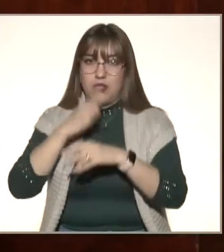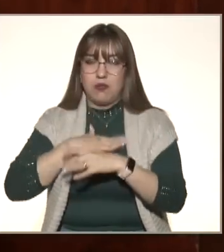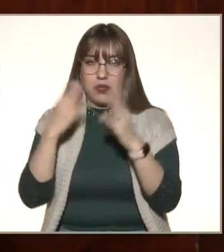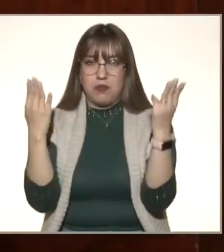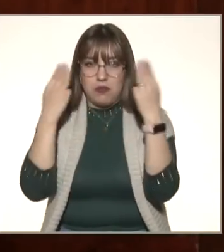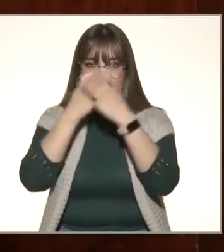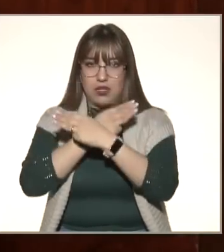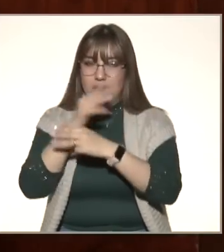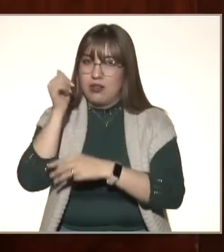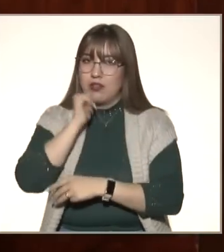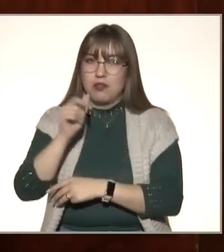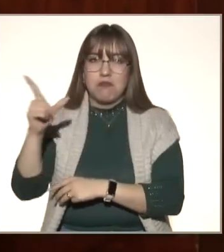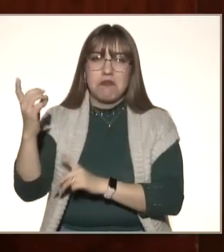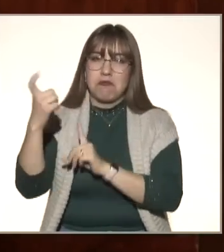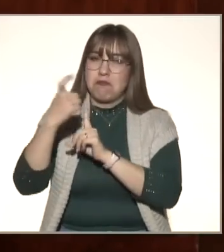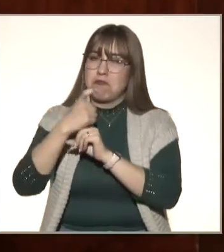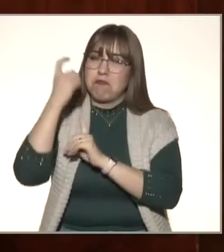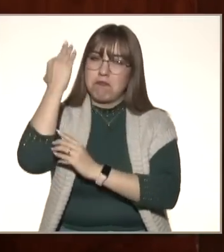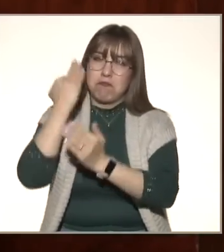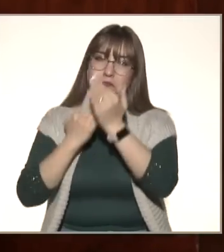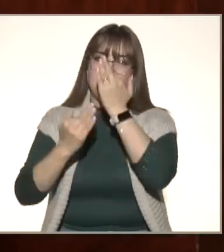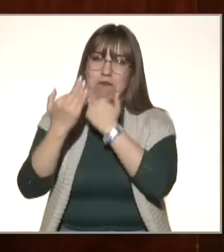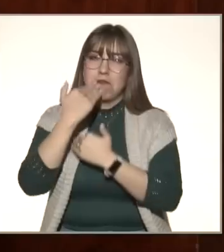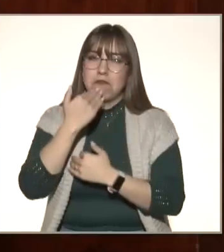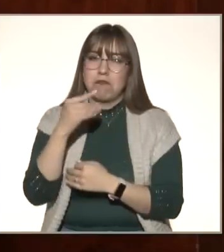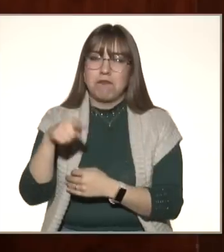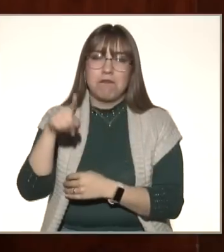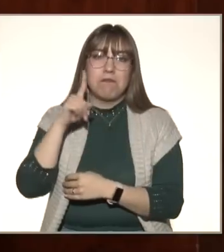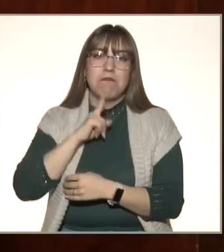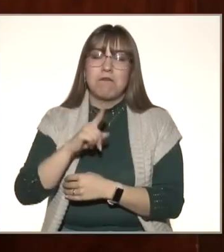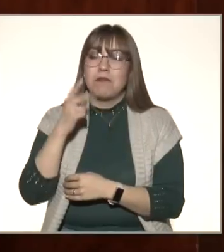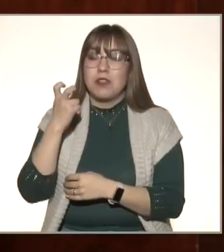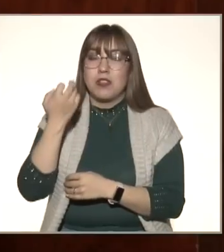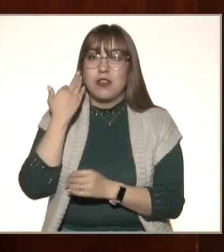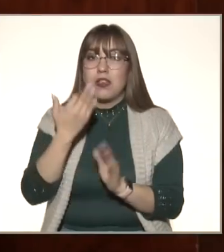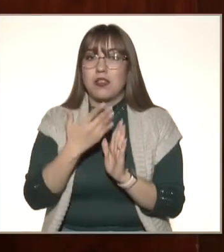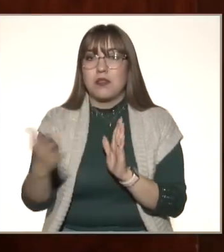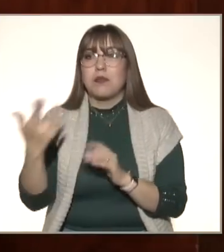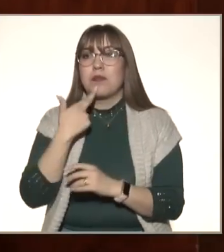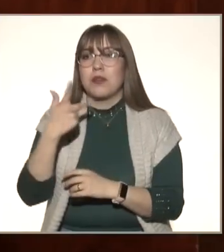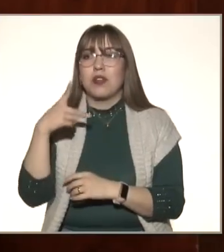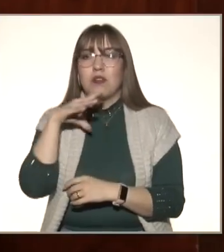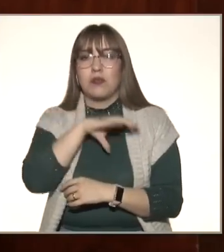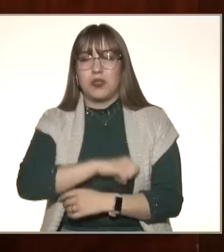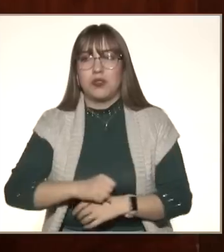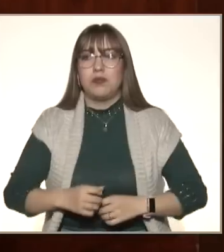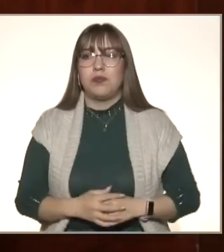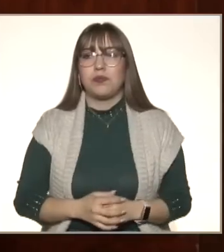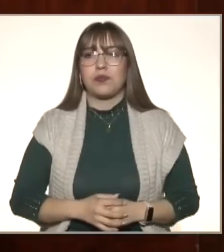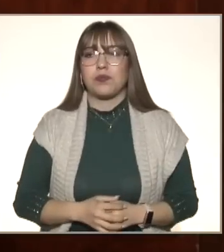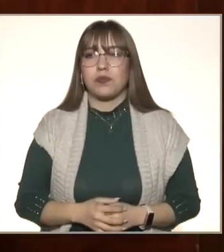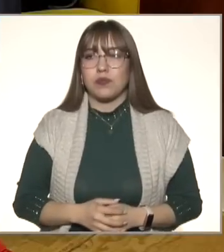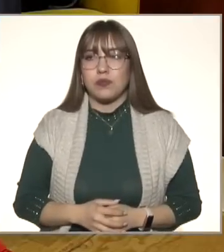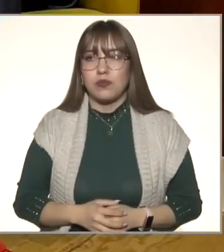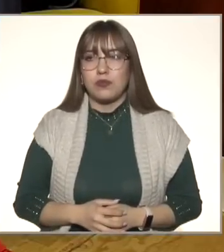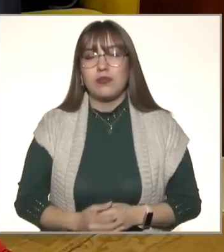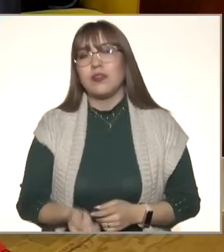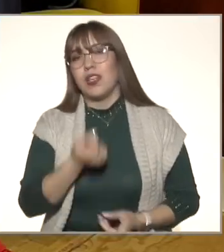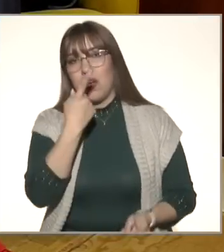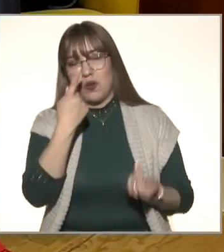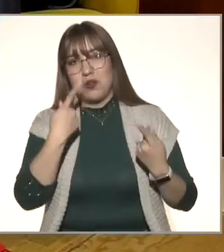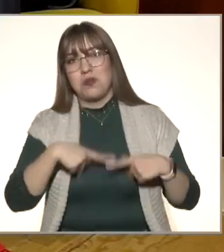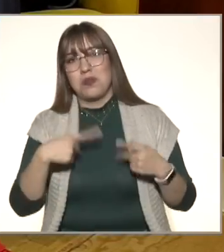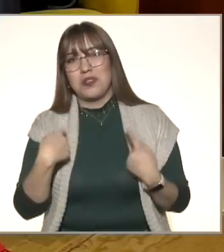y desde siempre le ha dado todo su cariño. Es la mejor época del año sin duda. Como pueden ver, algunas personas nos dicen sí es la